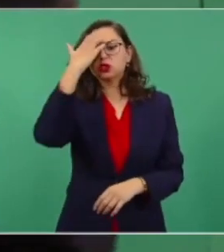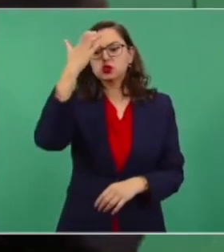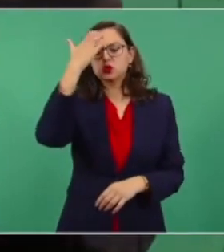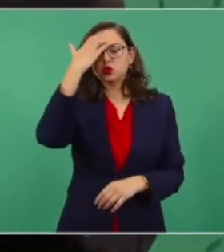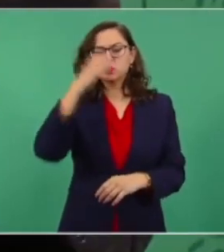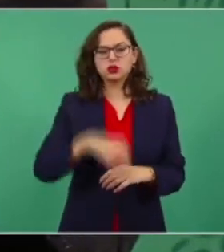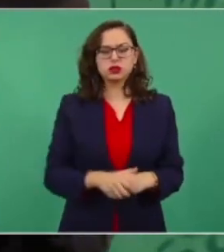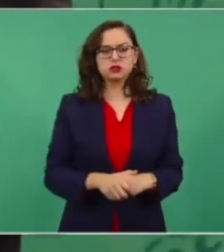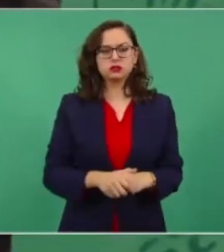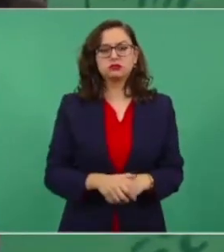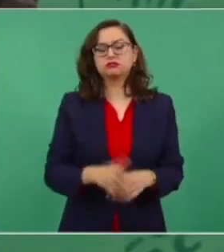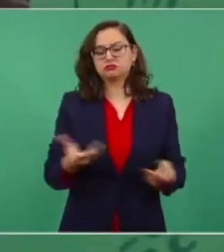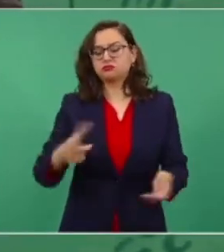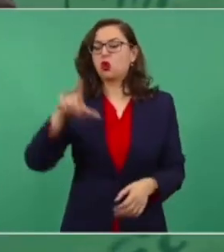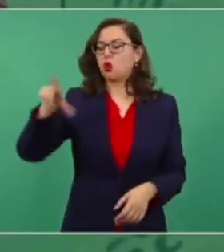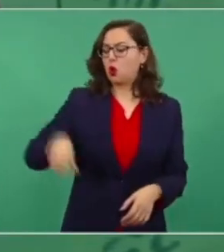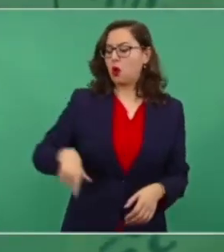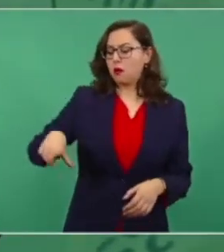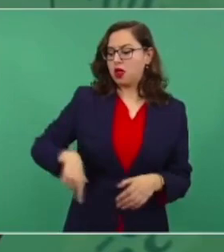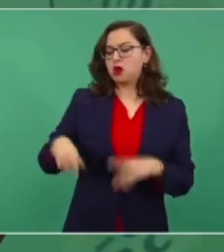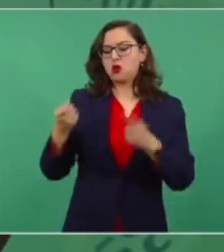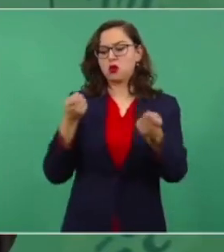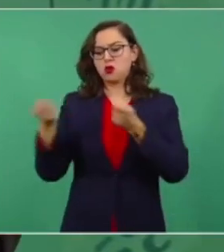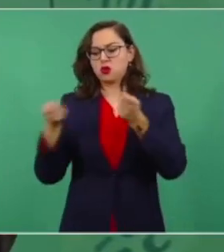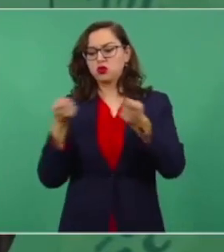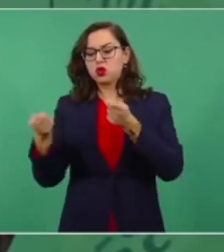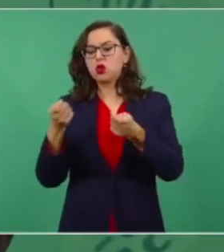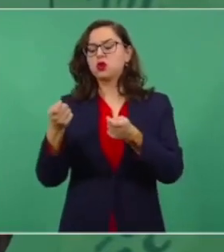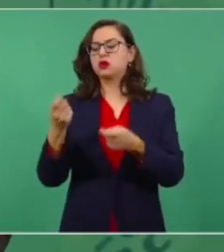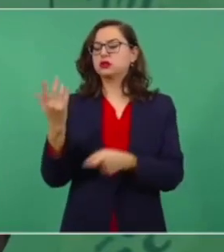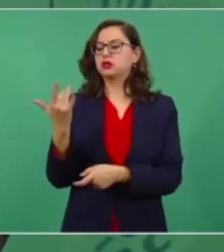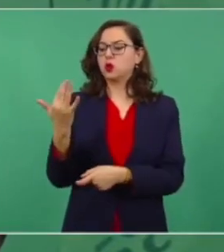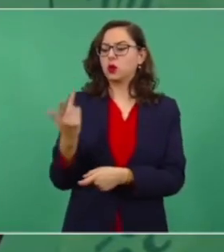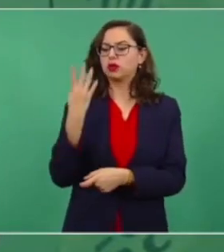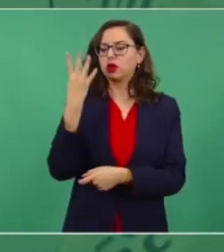Estado se quede con el 54%